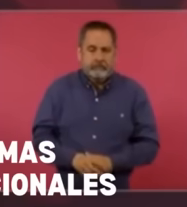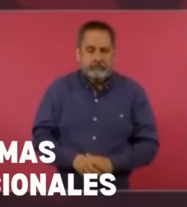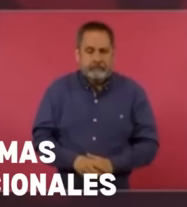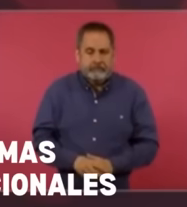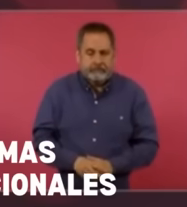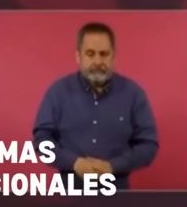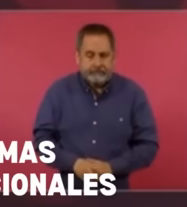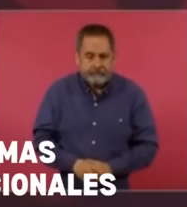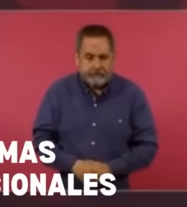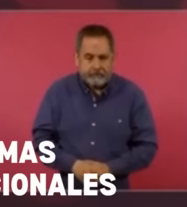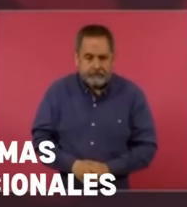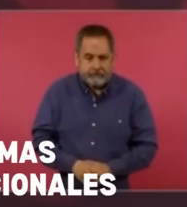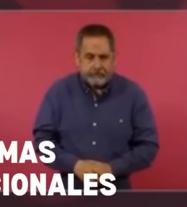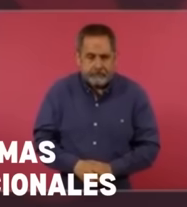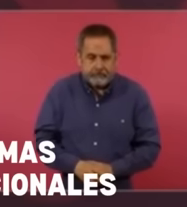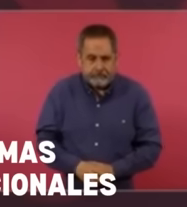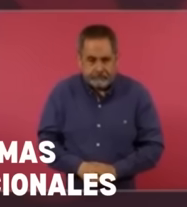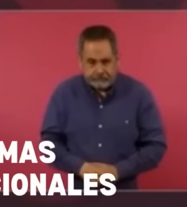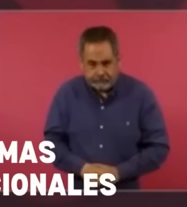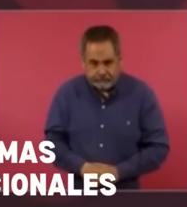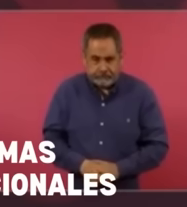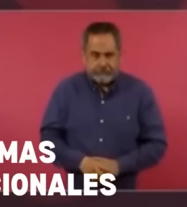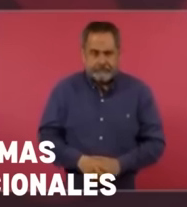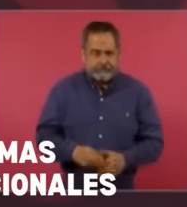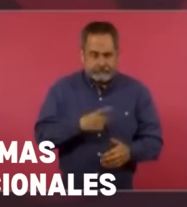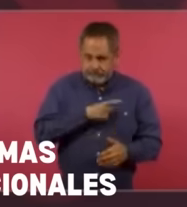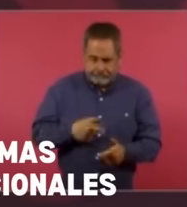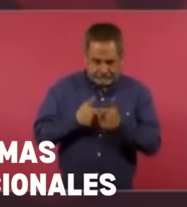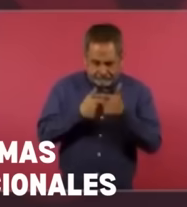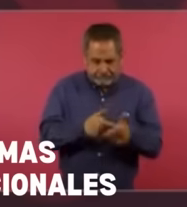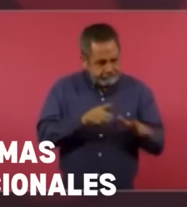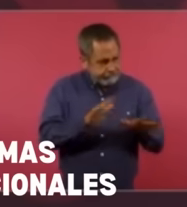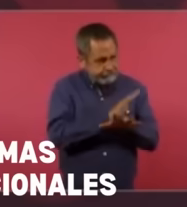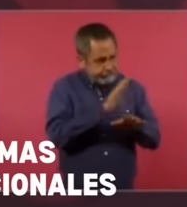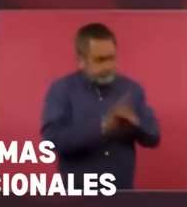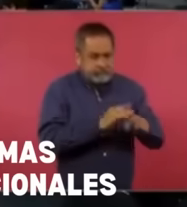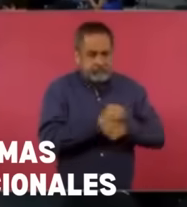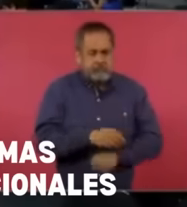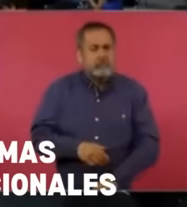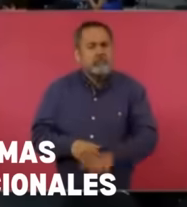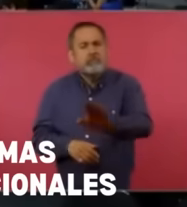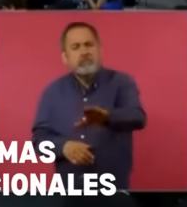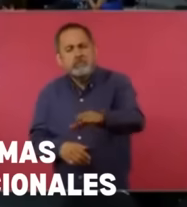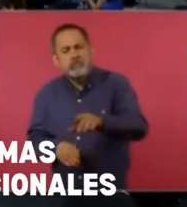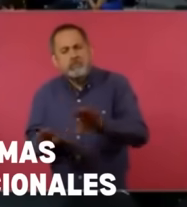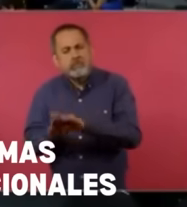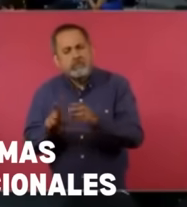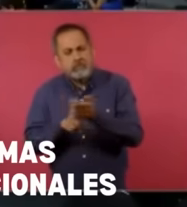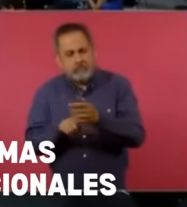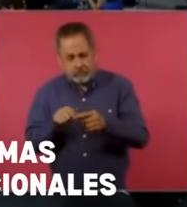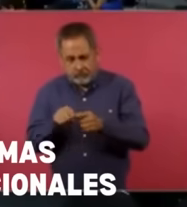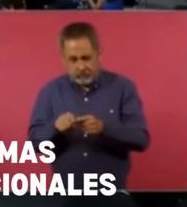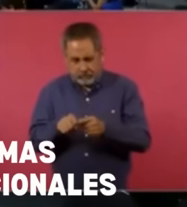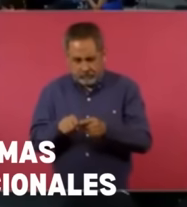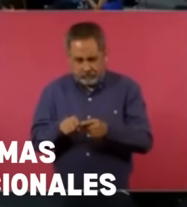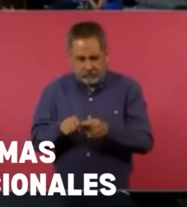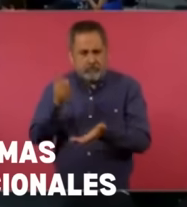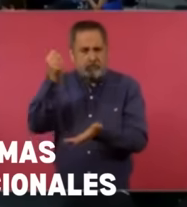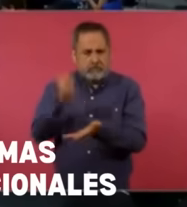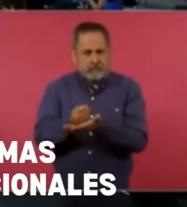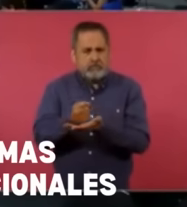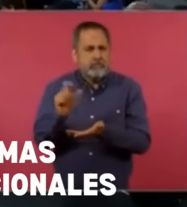es seguir reformando crees que esta reforma pasar Entonces hasta el próximo hasta el primer trimestre de